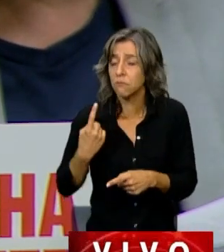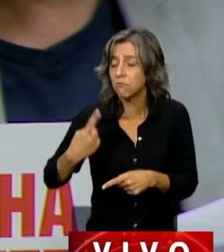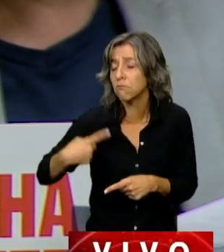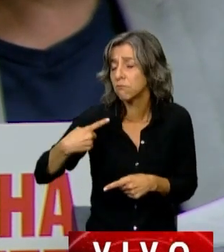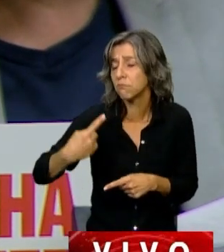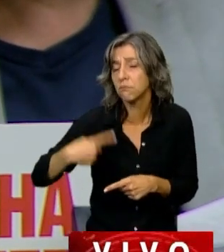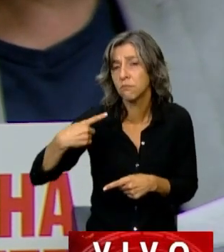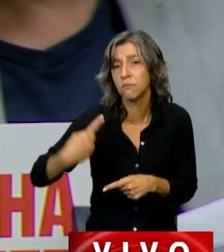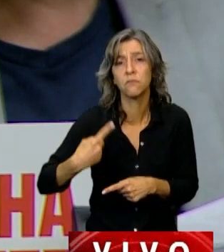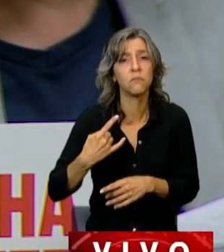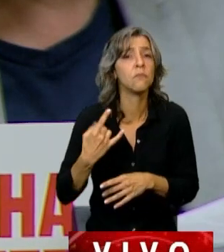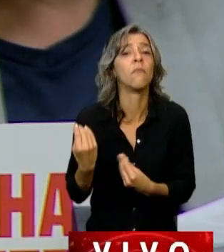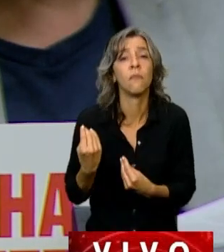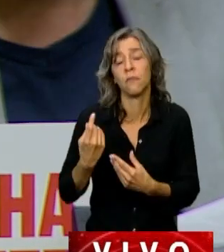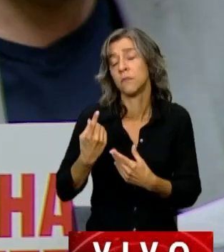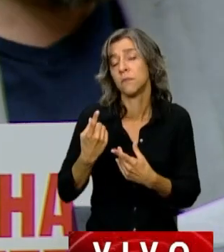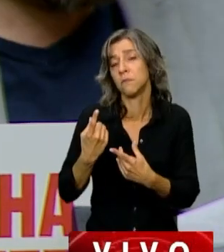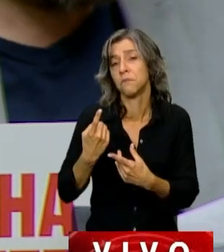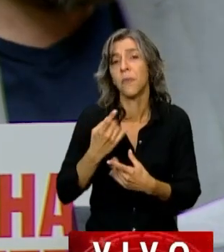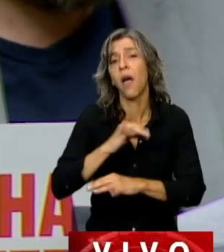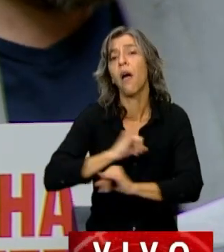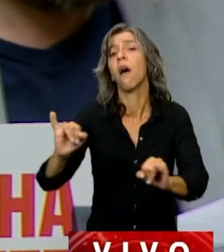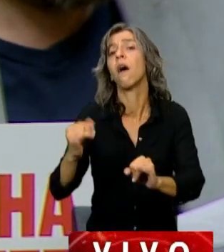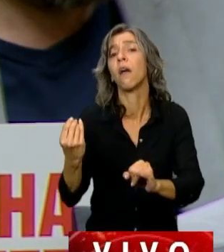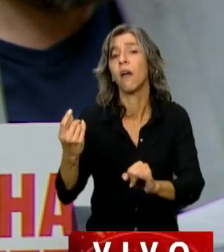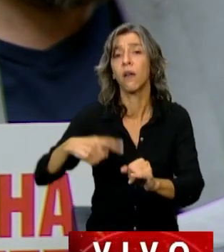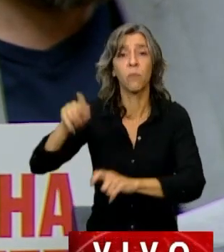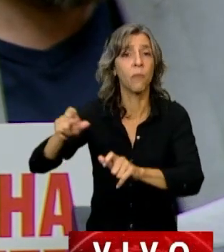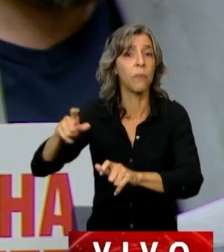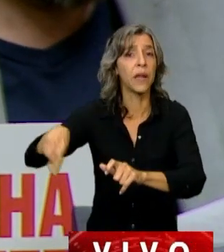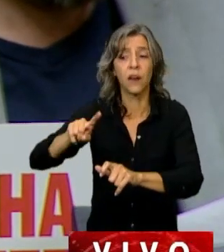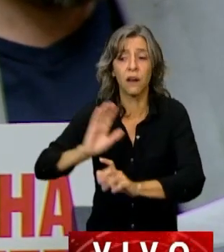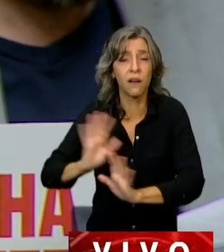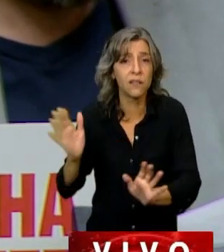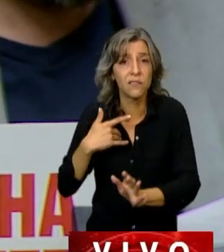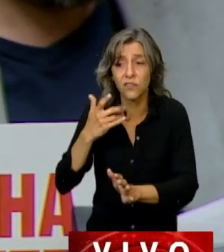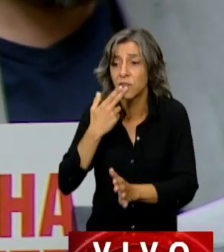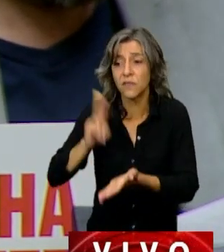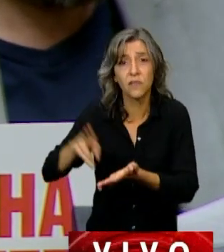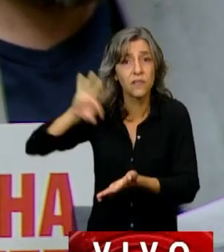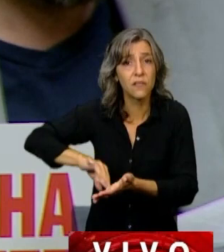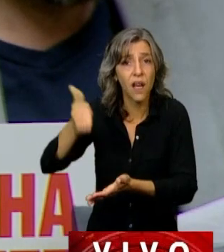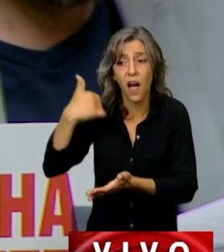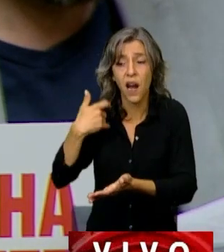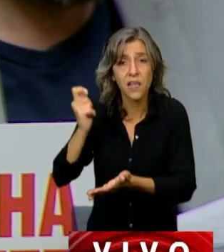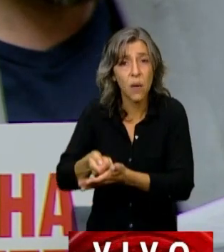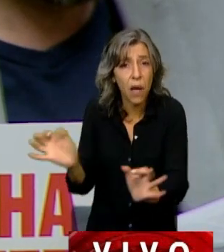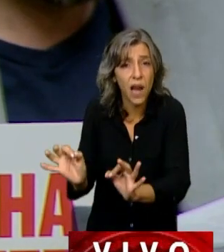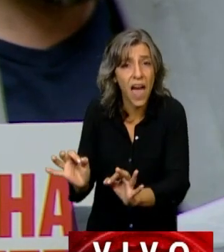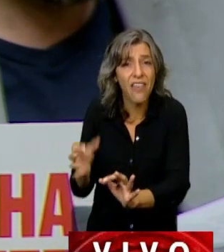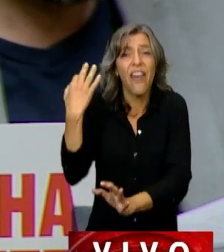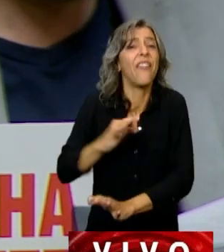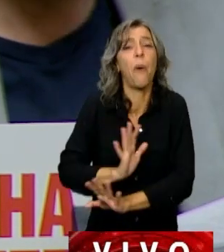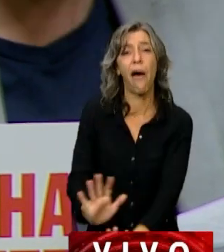contra que los trabajadores estén alcanzados por el impuesto a las ganancias. Cualquiera sea su gremio. Si son